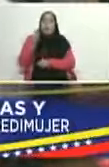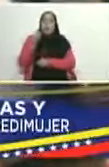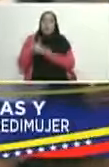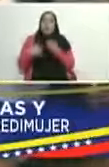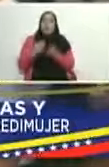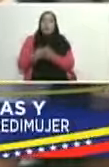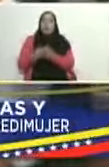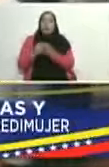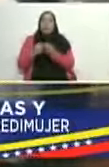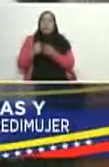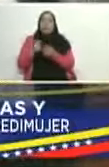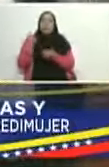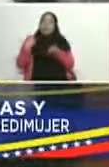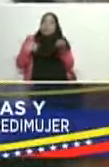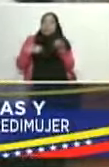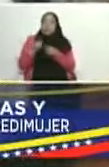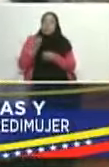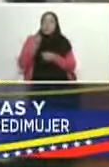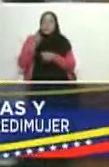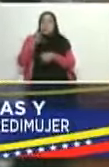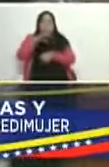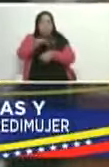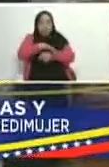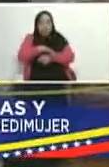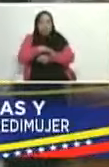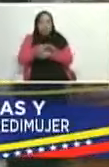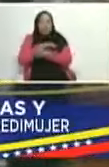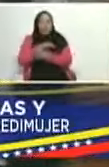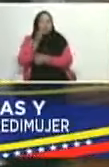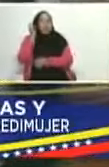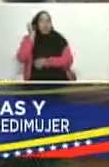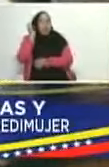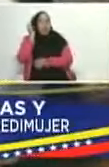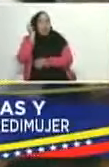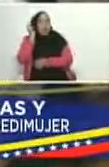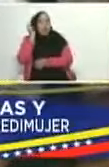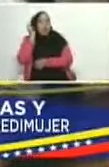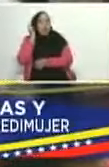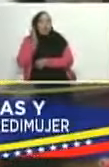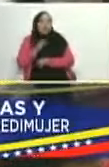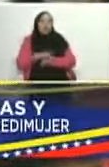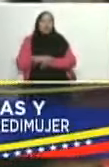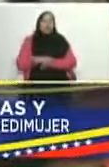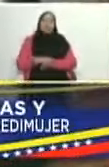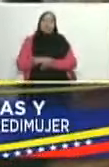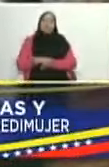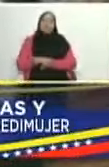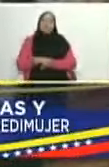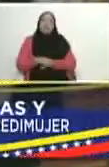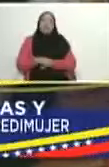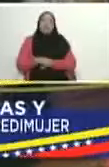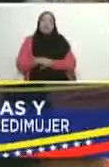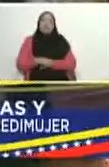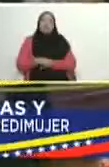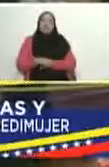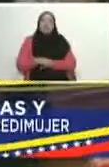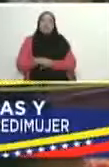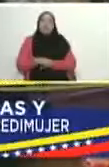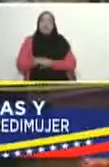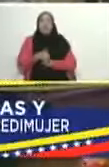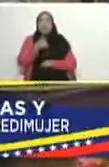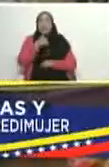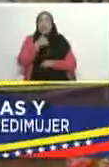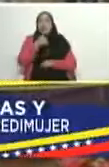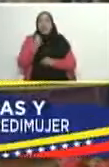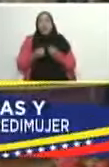de accesorios. Y bueno, manualidades y también en acero inoxidable y oro laminado. ¿Y quién hace